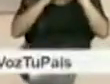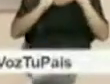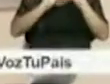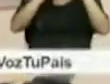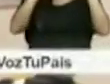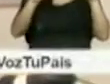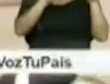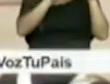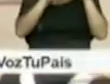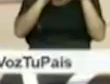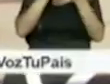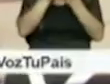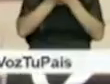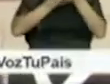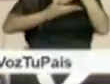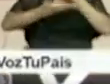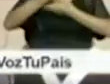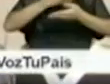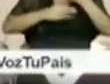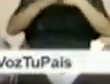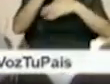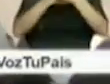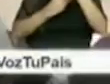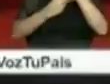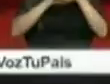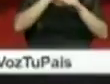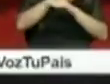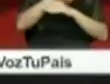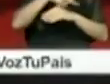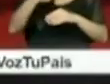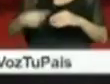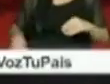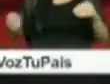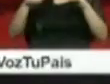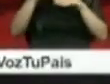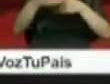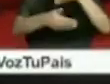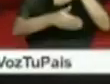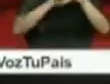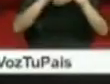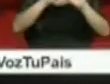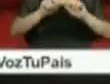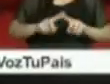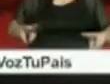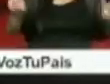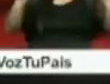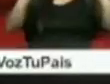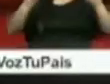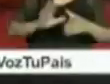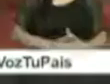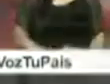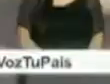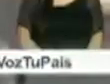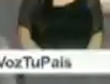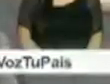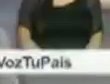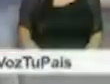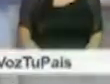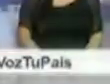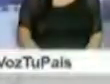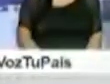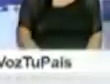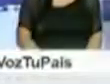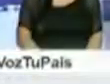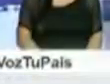relaciones económico-comerciales entre los dos países han alcanzado un notable avance en varias áreas. Caterine Morejón, Noticiero